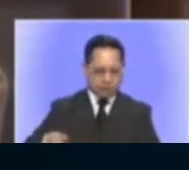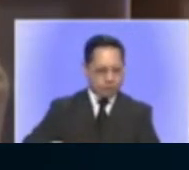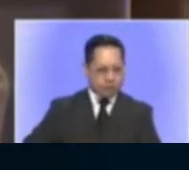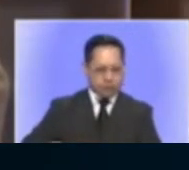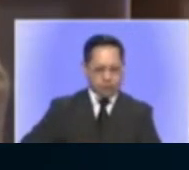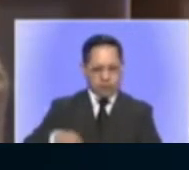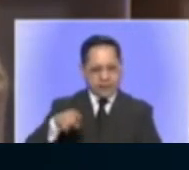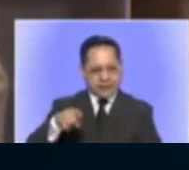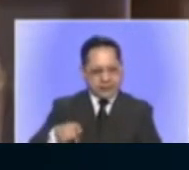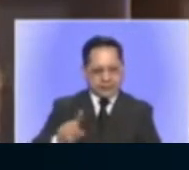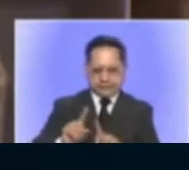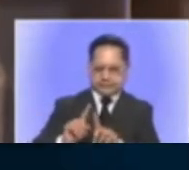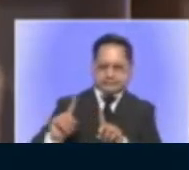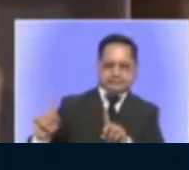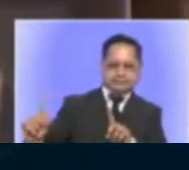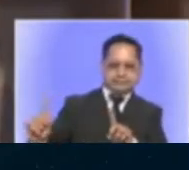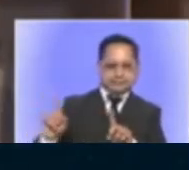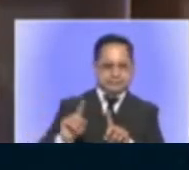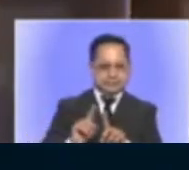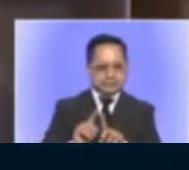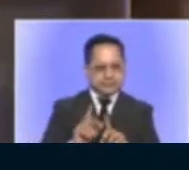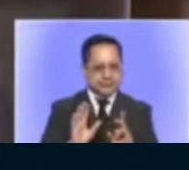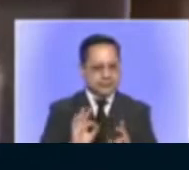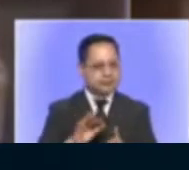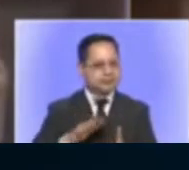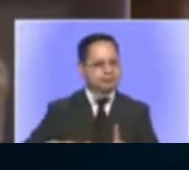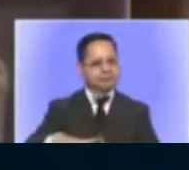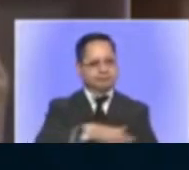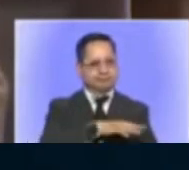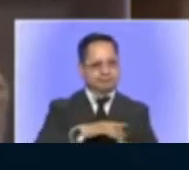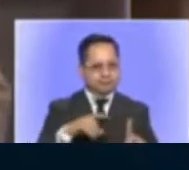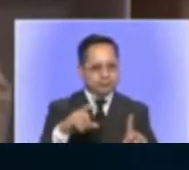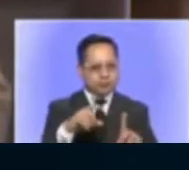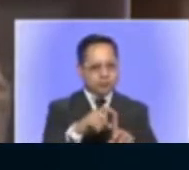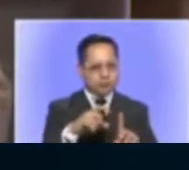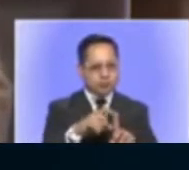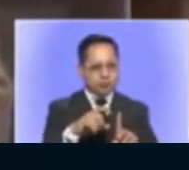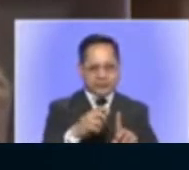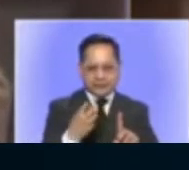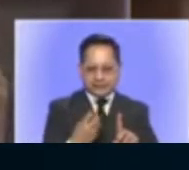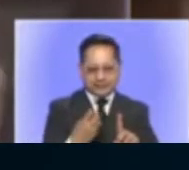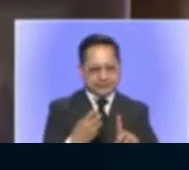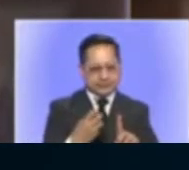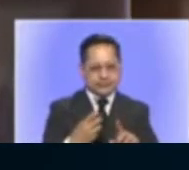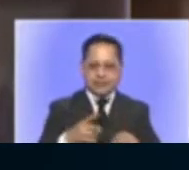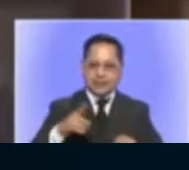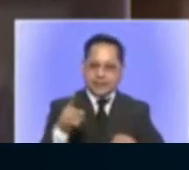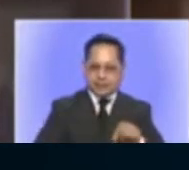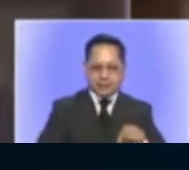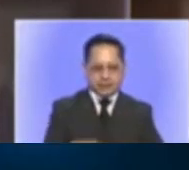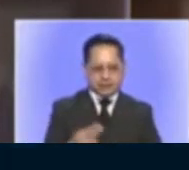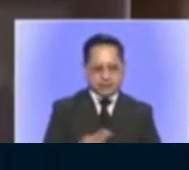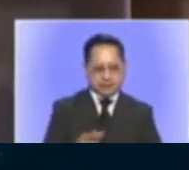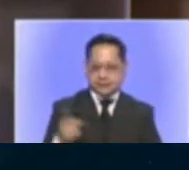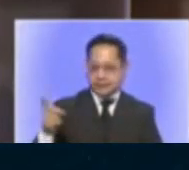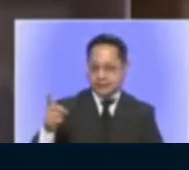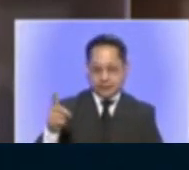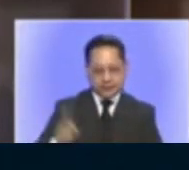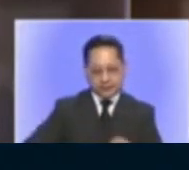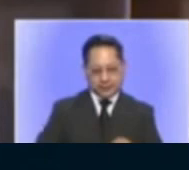independencia de que textual o gráficamente no se asiente en la propaganda el cargo que ocupa